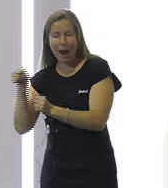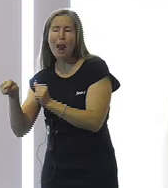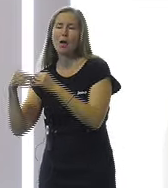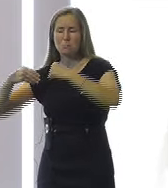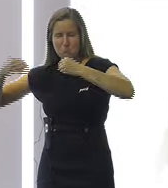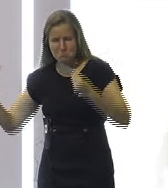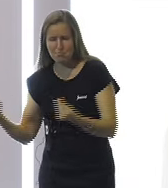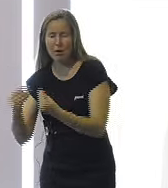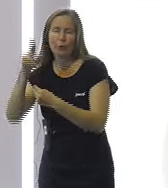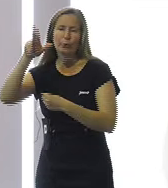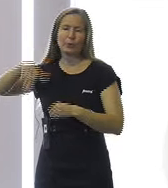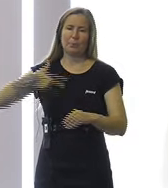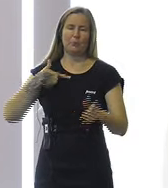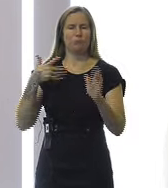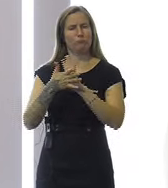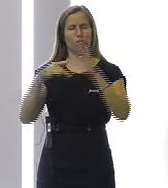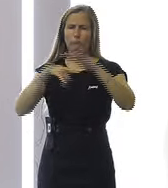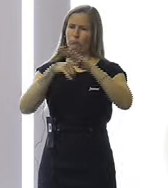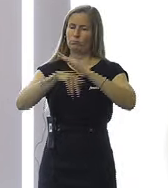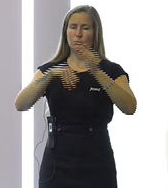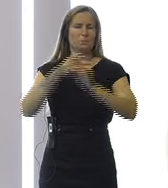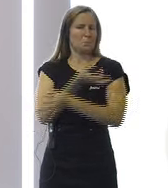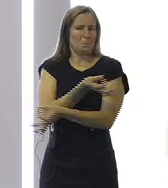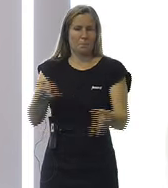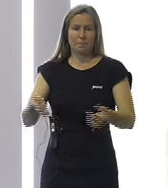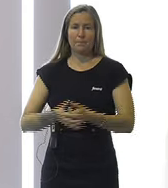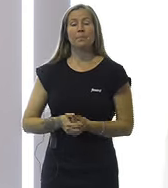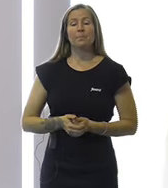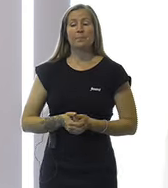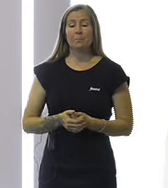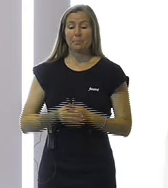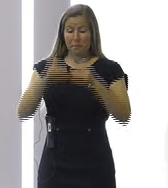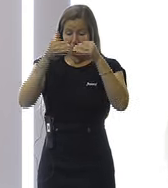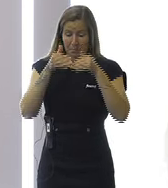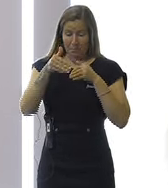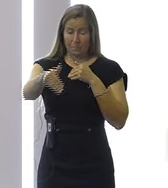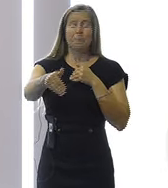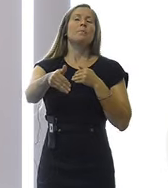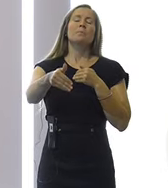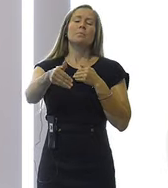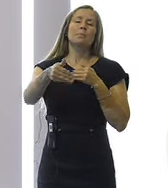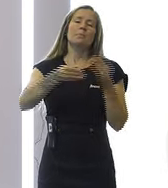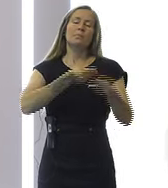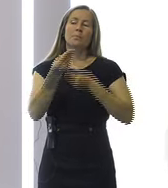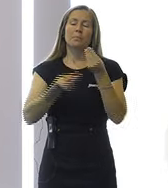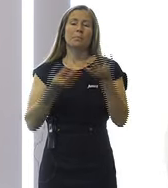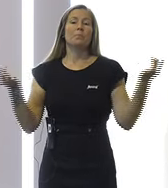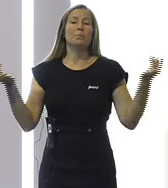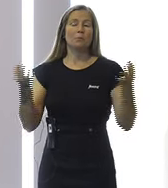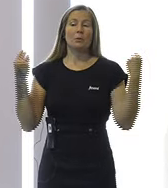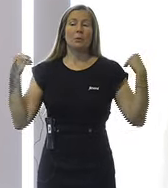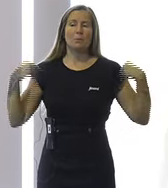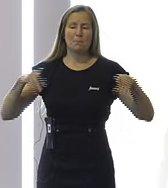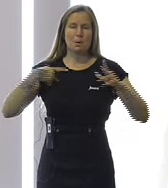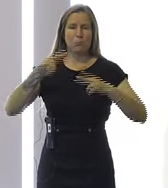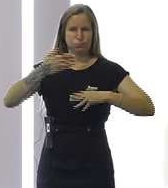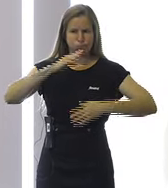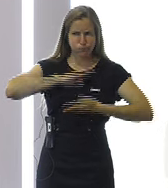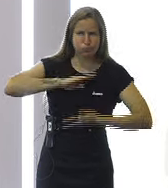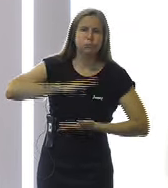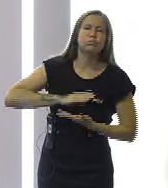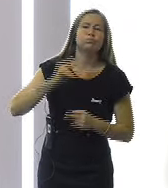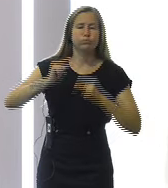eficiencia. Mirando hacia adelante, vamos a apalancarnos en las capacidades construidas para aumentar con